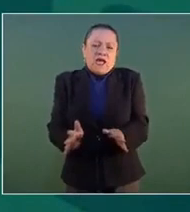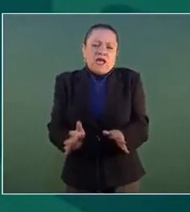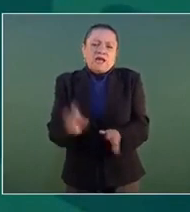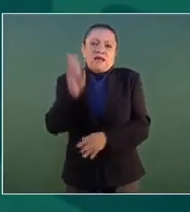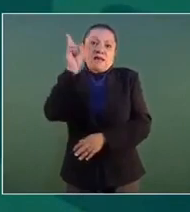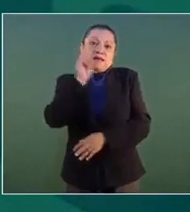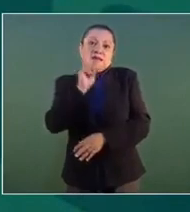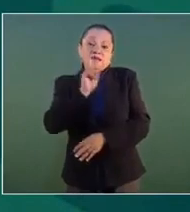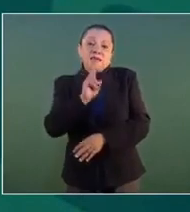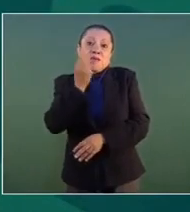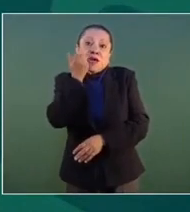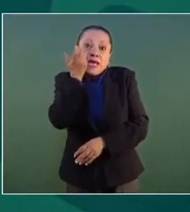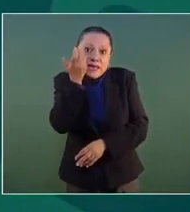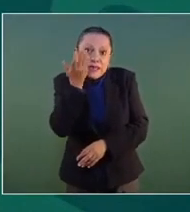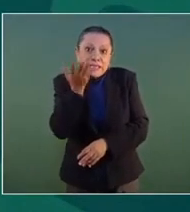procurando